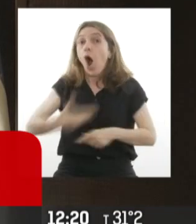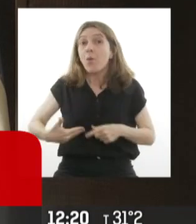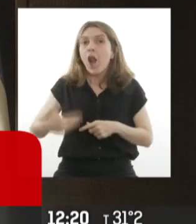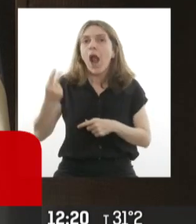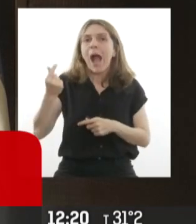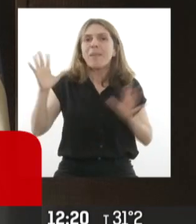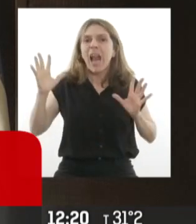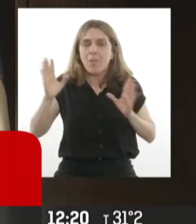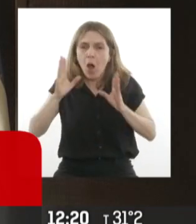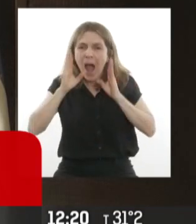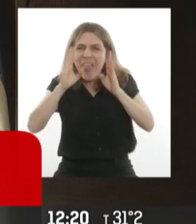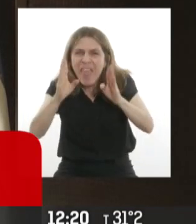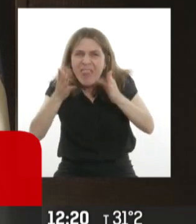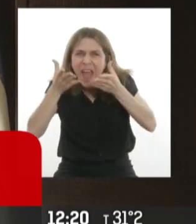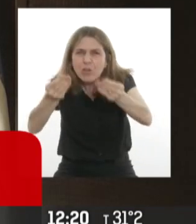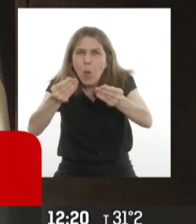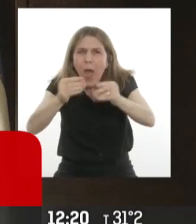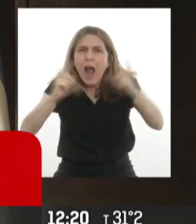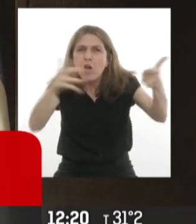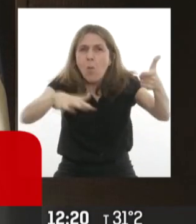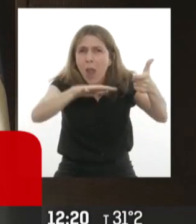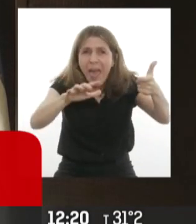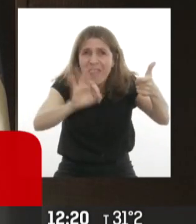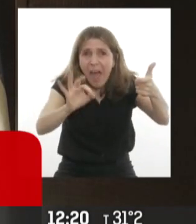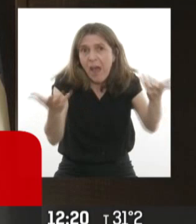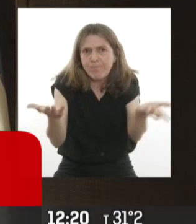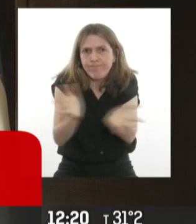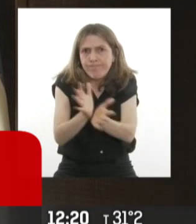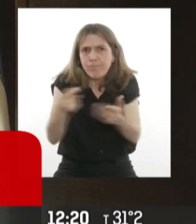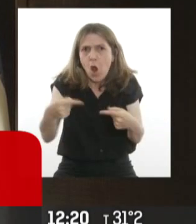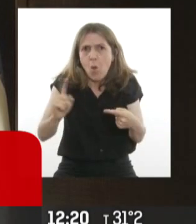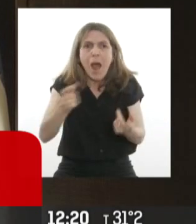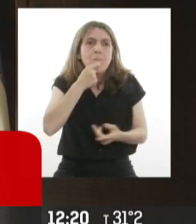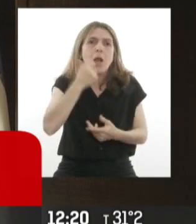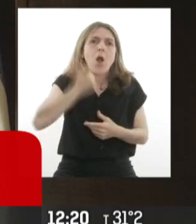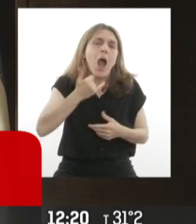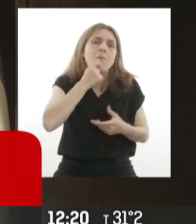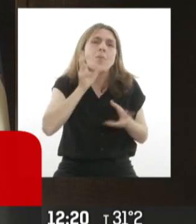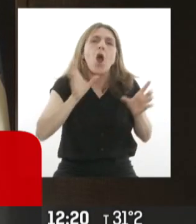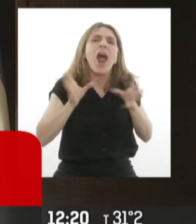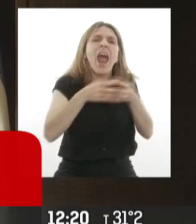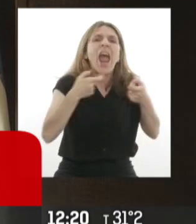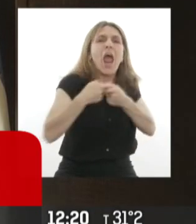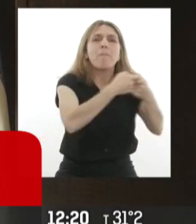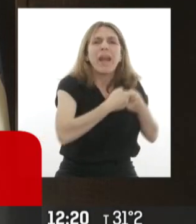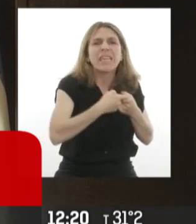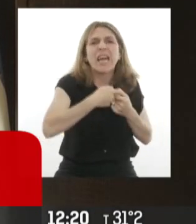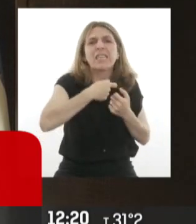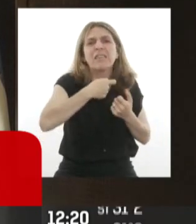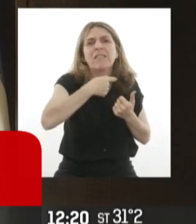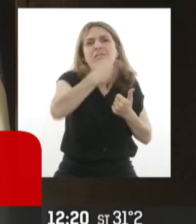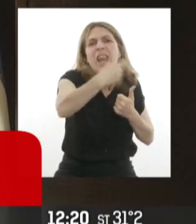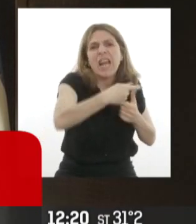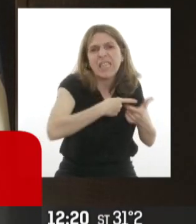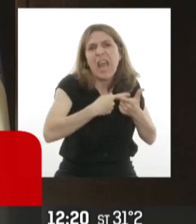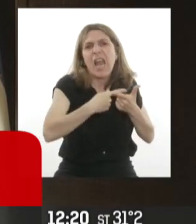claramente. Este capitalismo de los derivados financieros, donde fortunas se hacen en